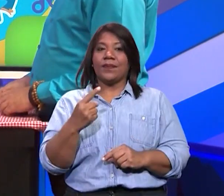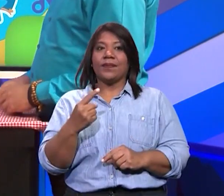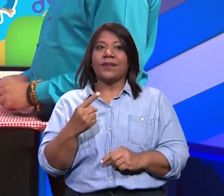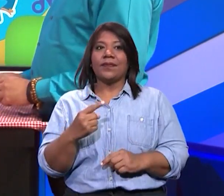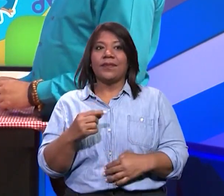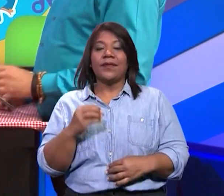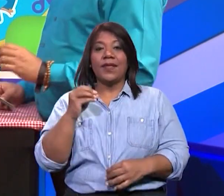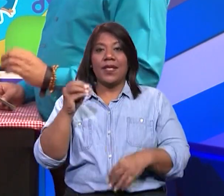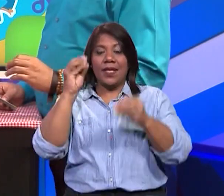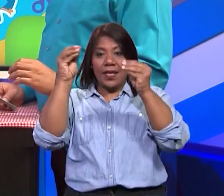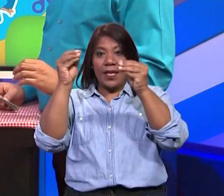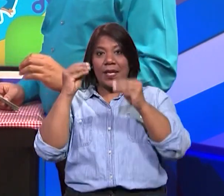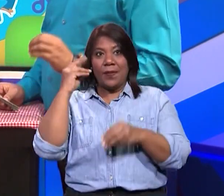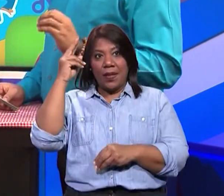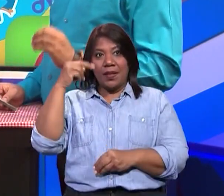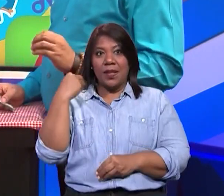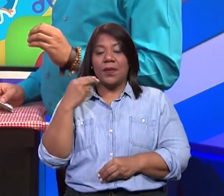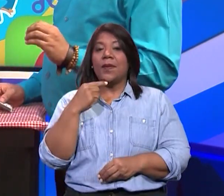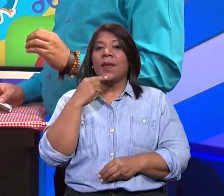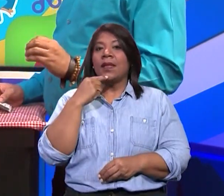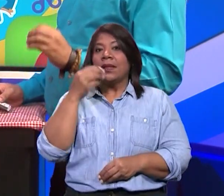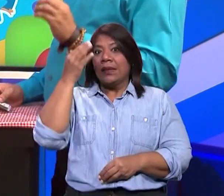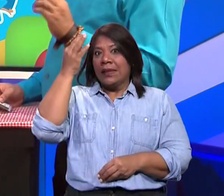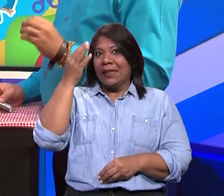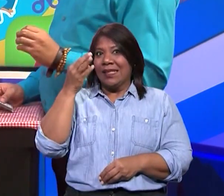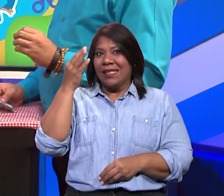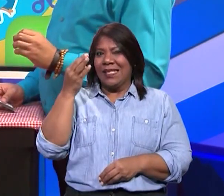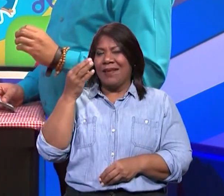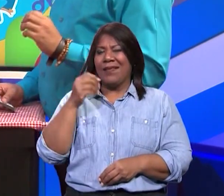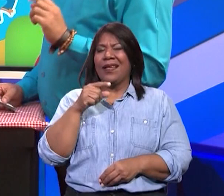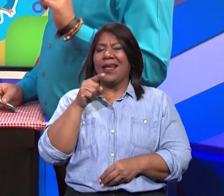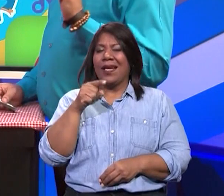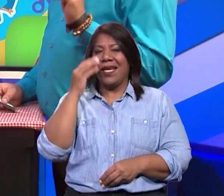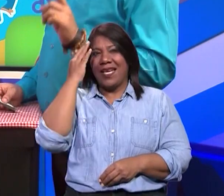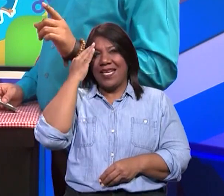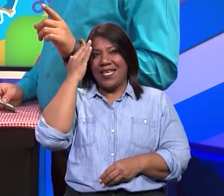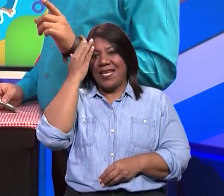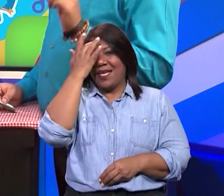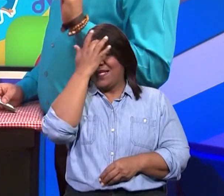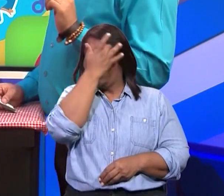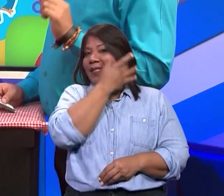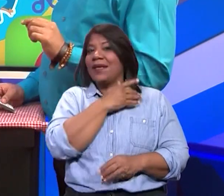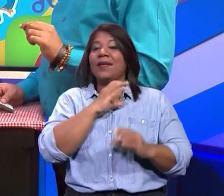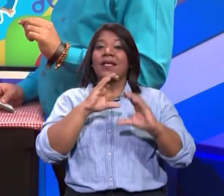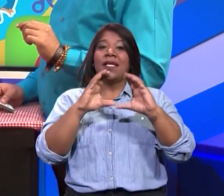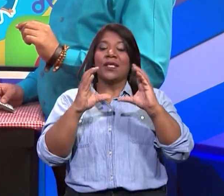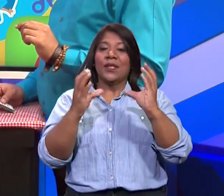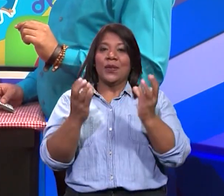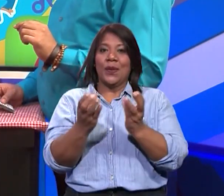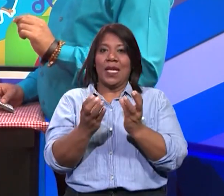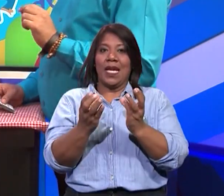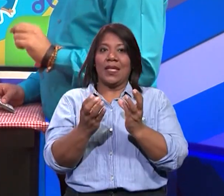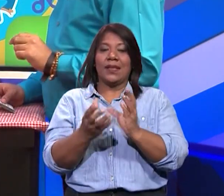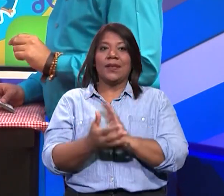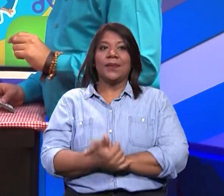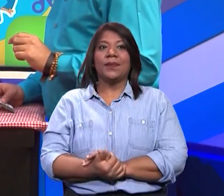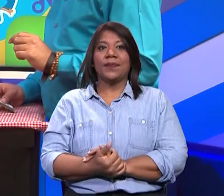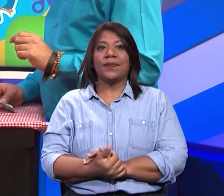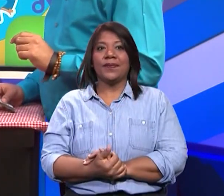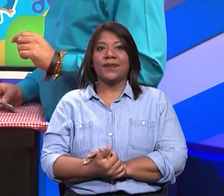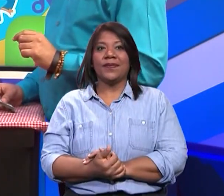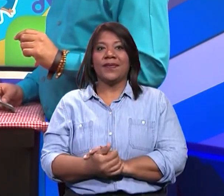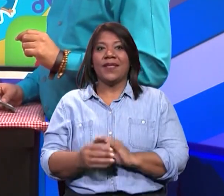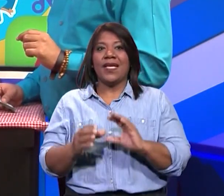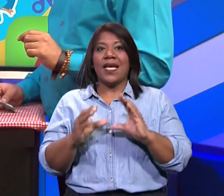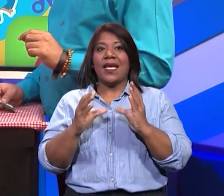Noemí verdaderamente tuvo atención en lo que es ustedes la me ayudan. Clase. ¿De qué era la